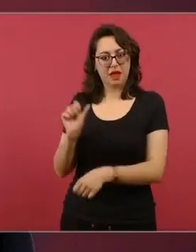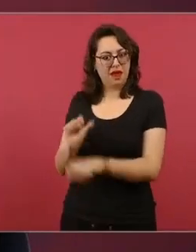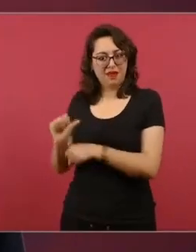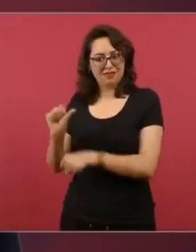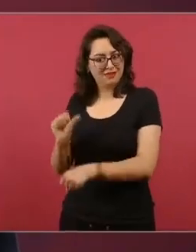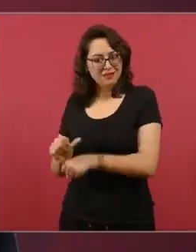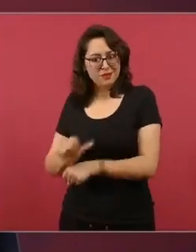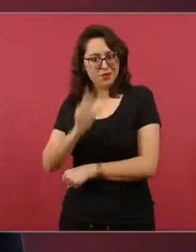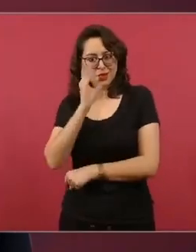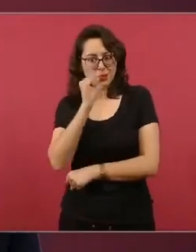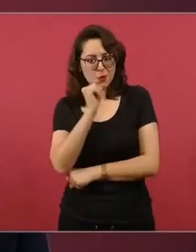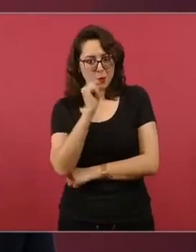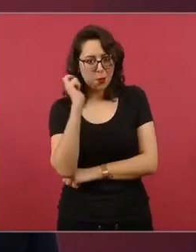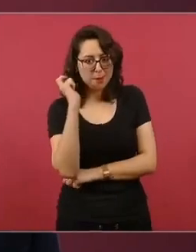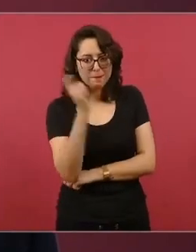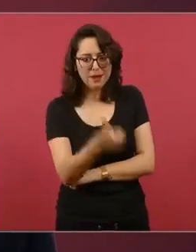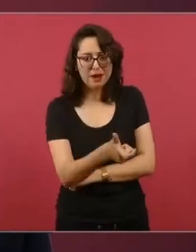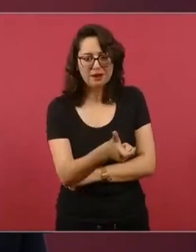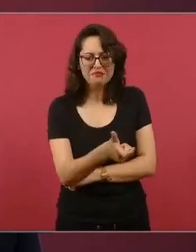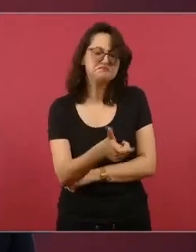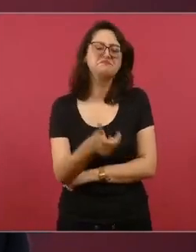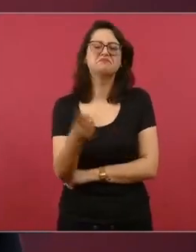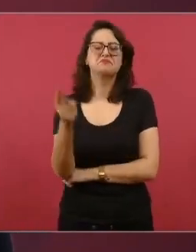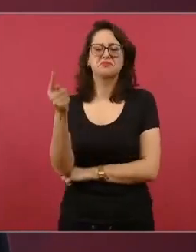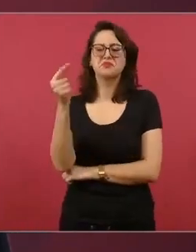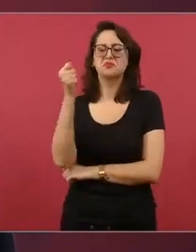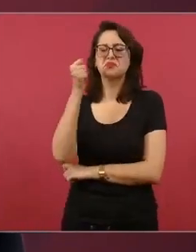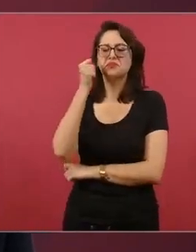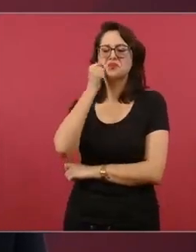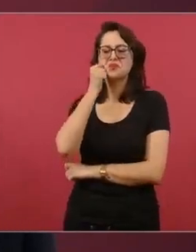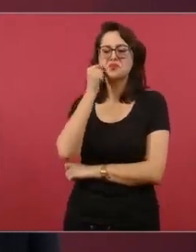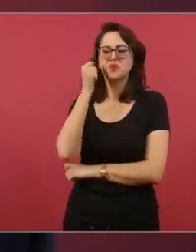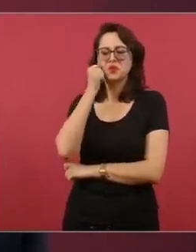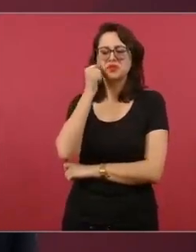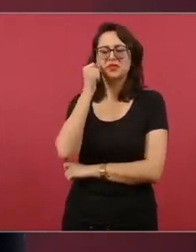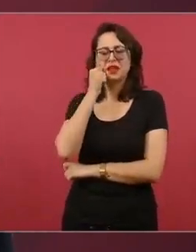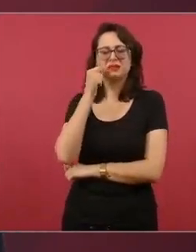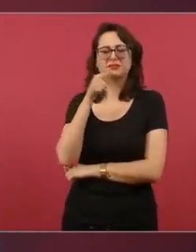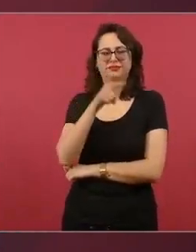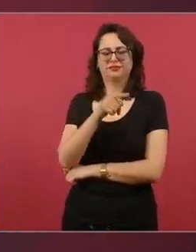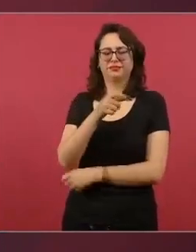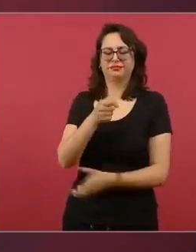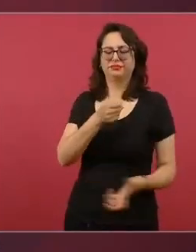al gobierno de Macri porque él quería reelegirse